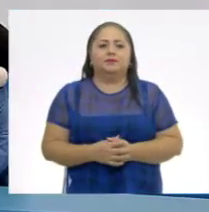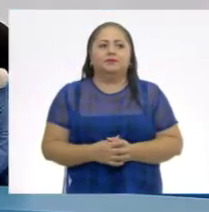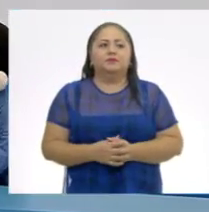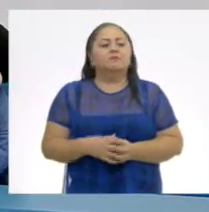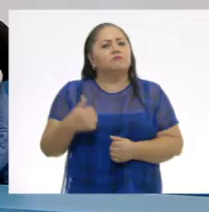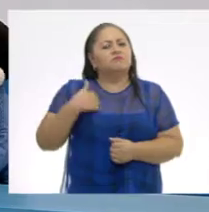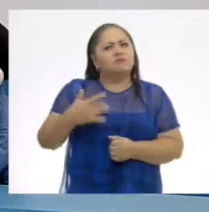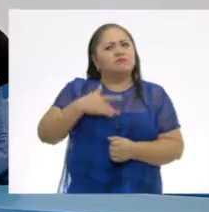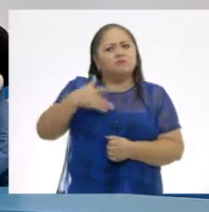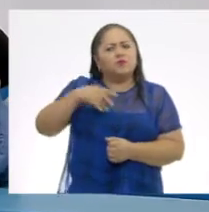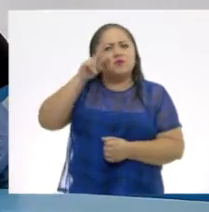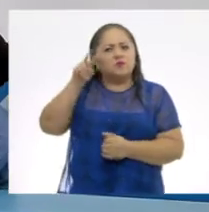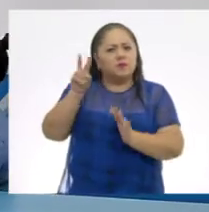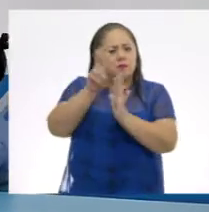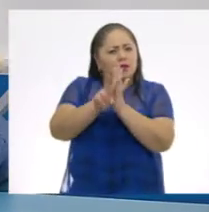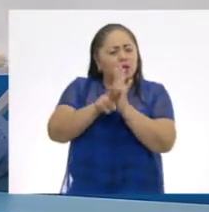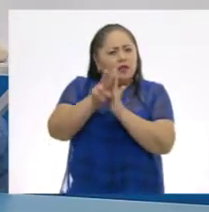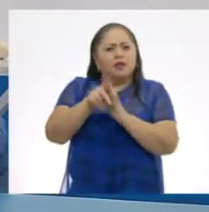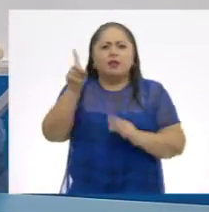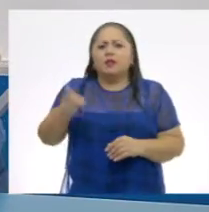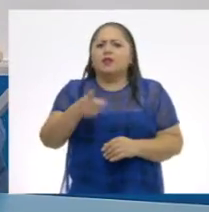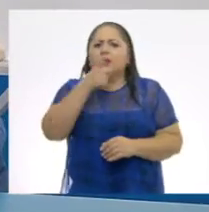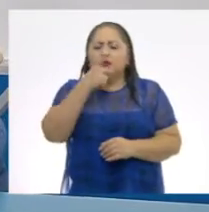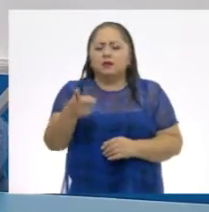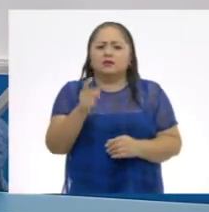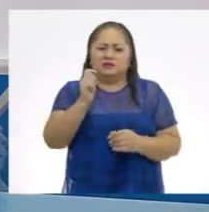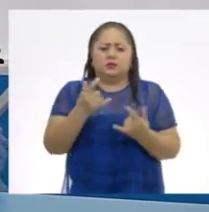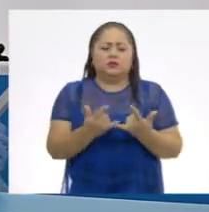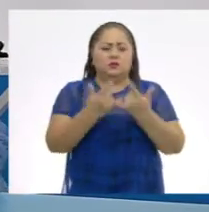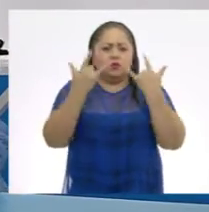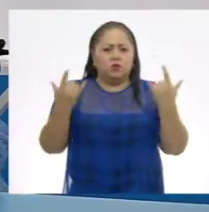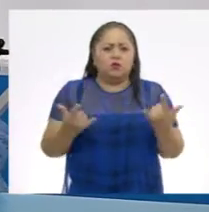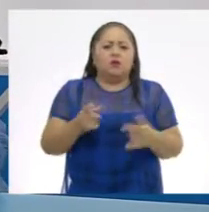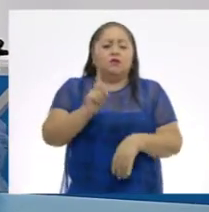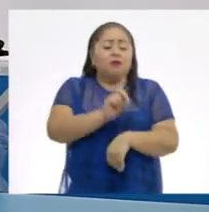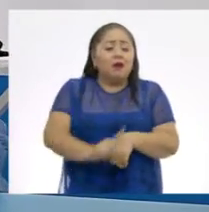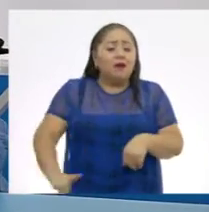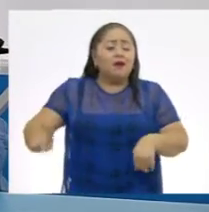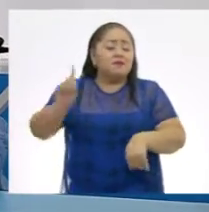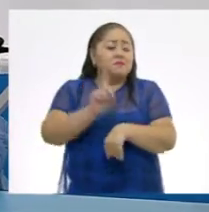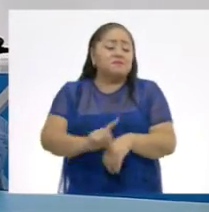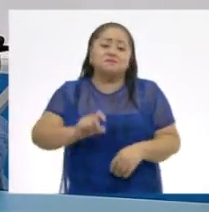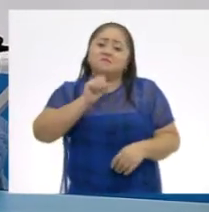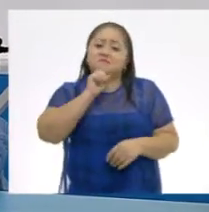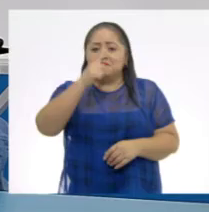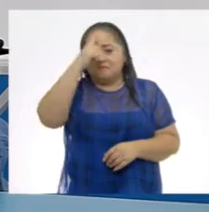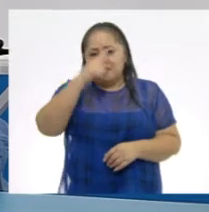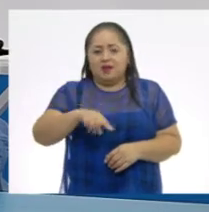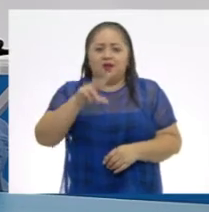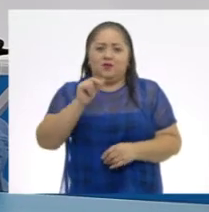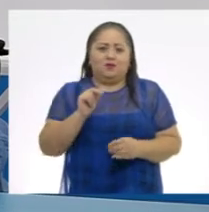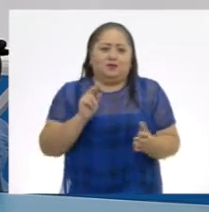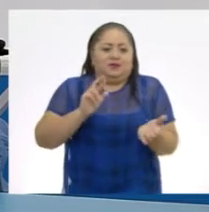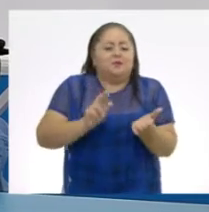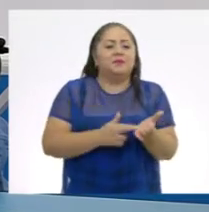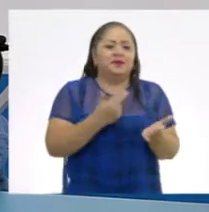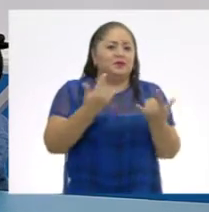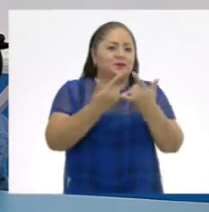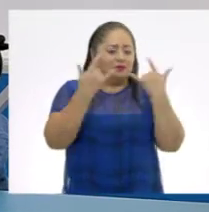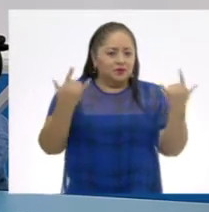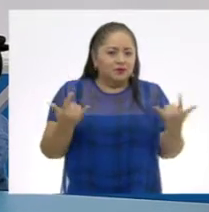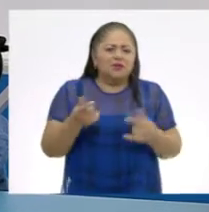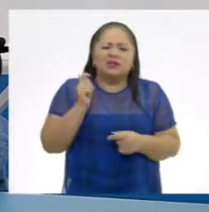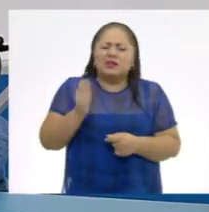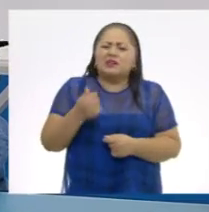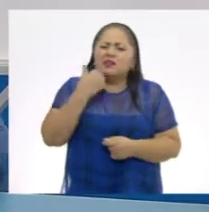Me llamó la atención que en el video se dice que es una historia que se repite día a día para que no se repita la historia.